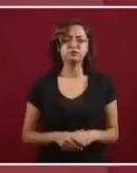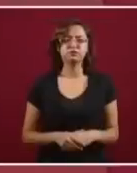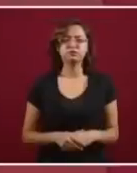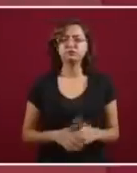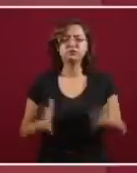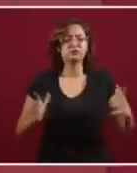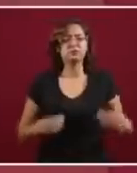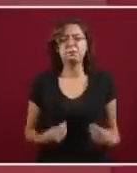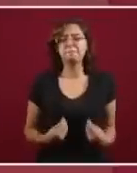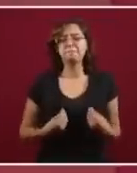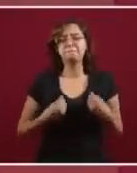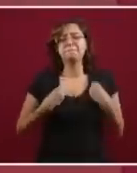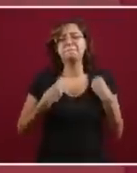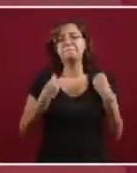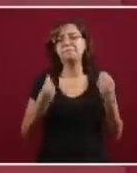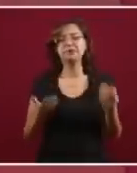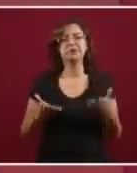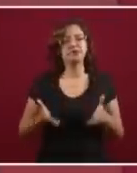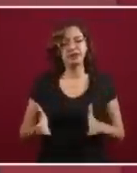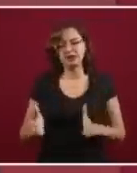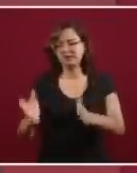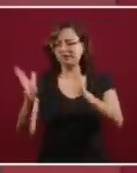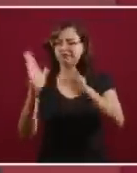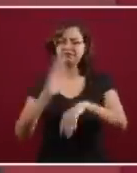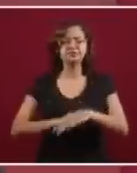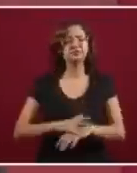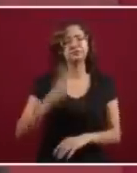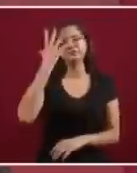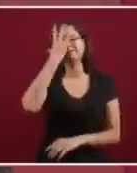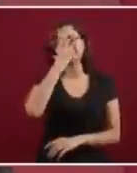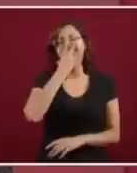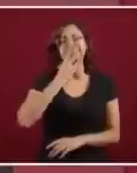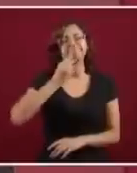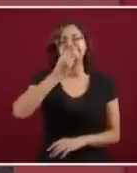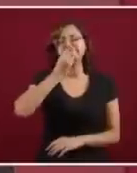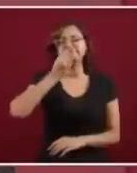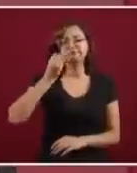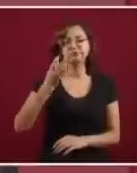y la vida es lo más bello que existe